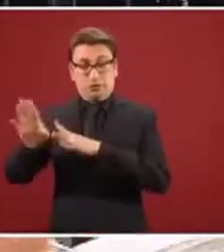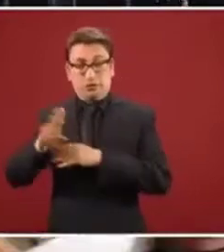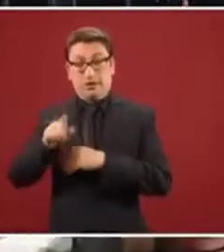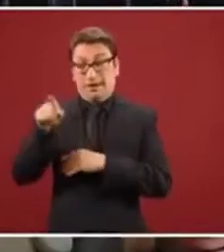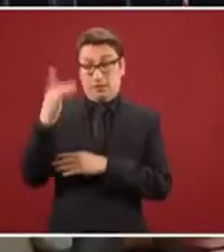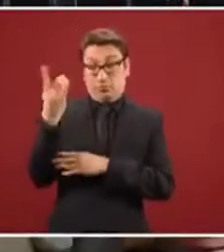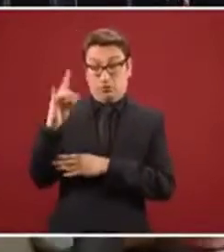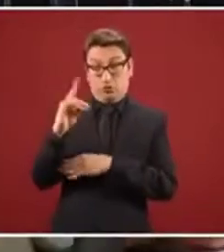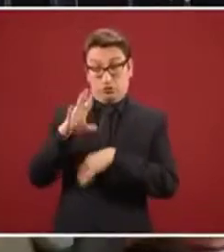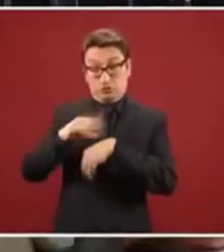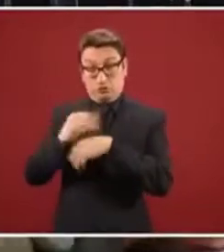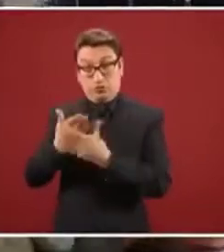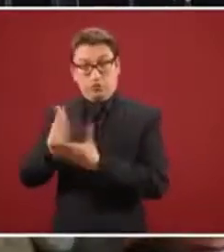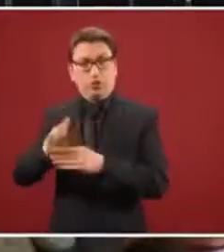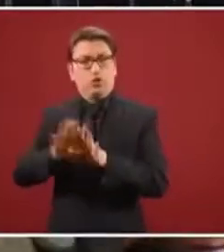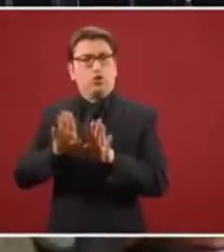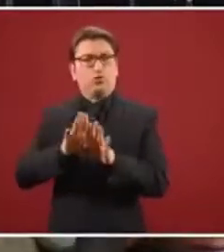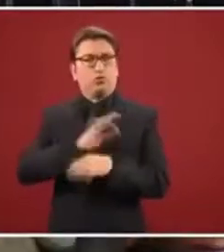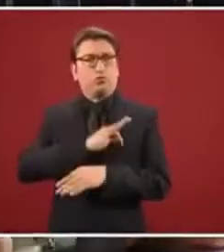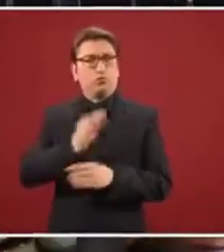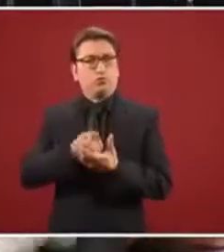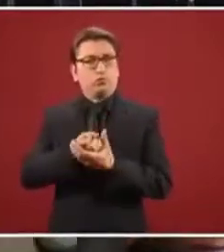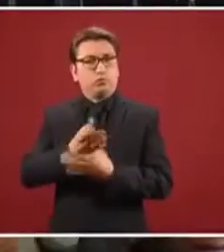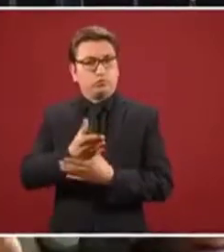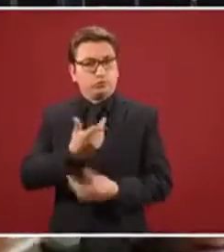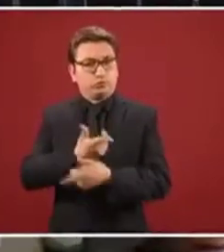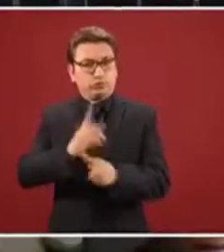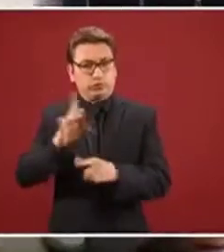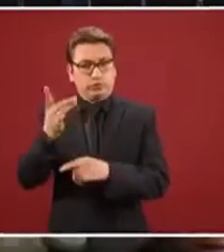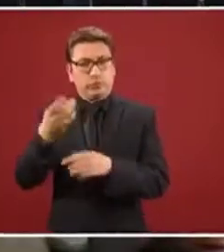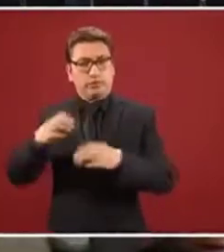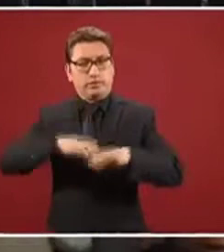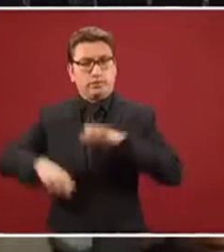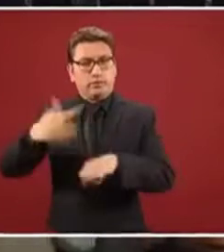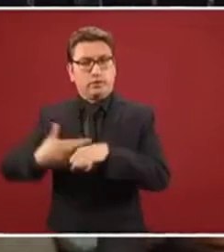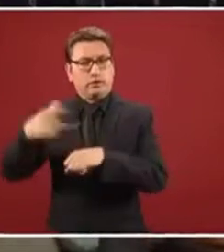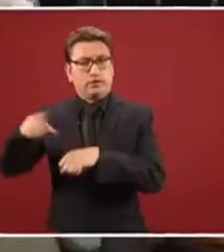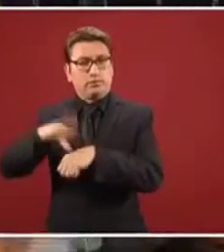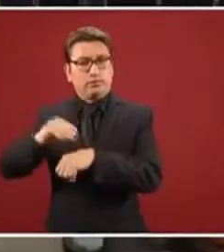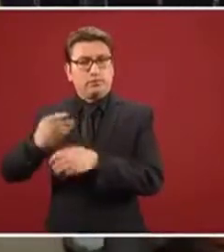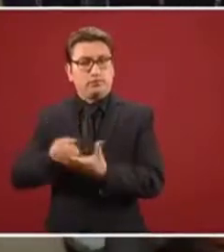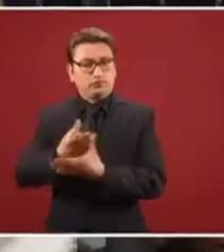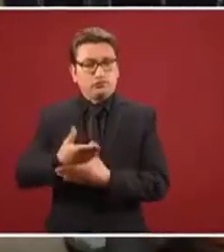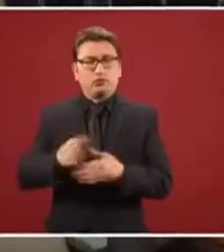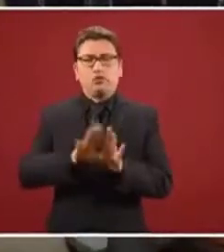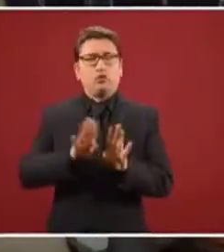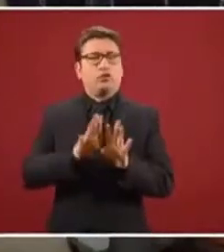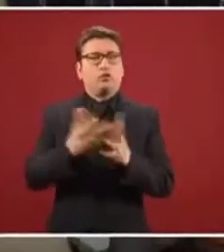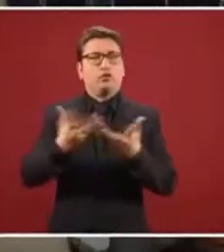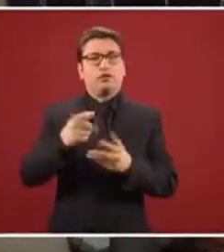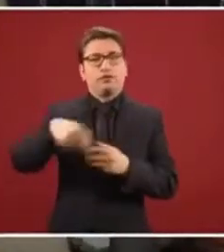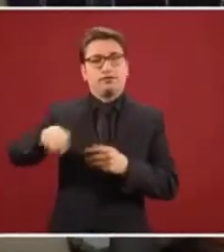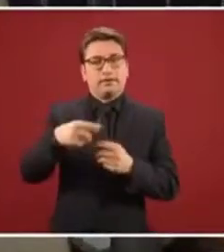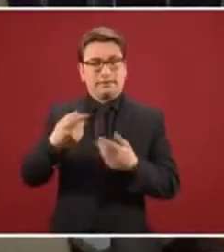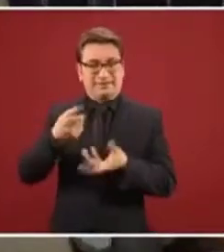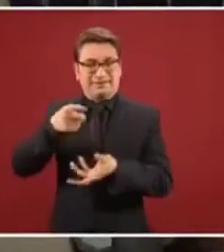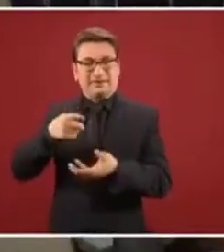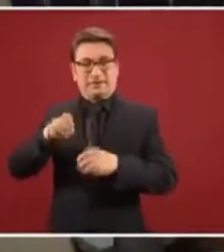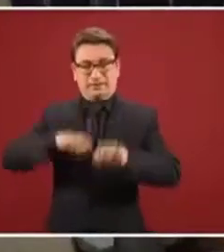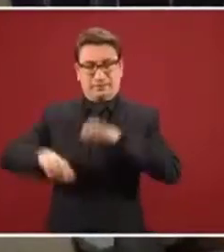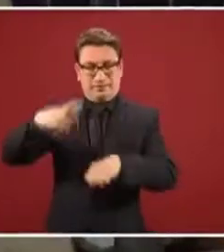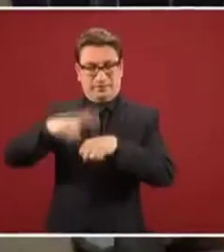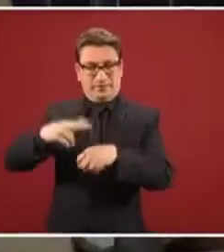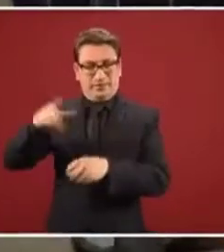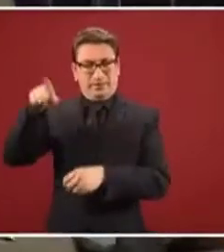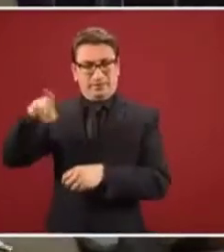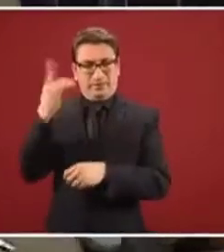Bolivia, esas personas podrían salir libremente de la embajada. ¿Y cómo es ahorita la dinámica de esas personas que están en la